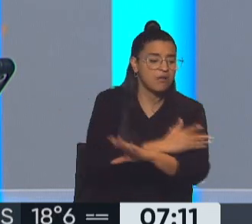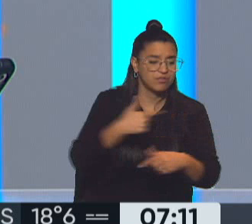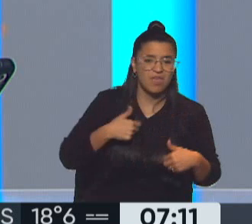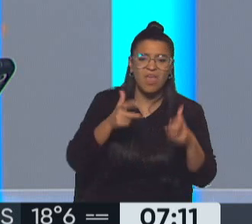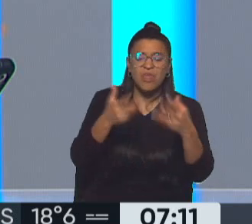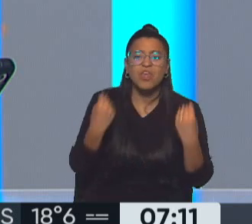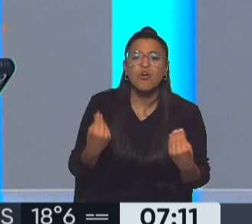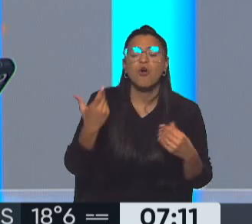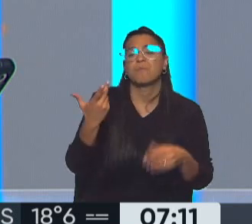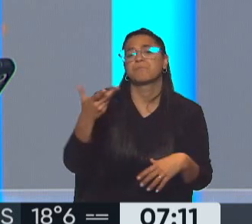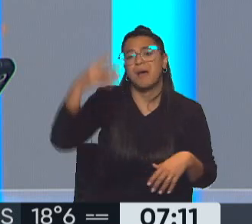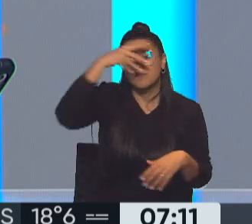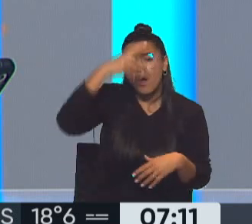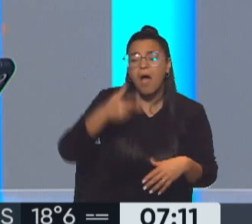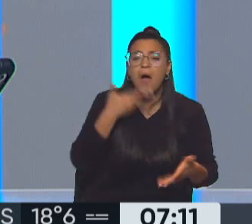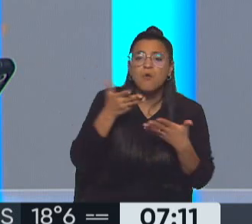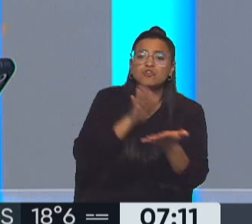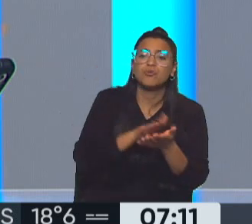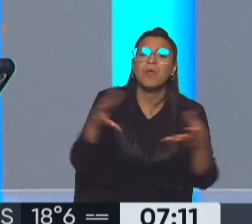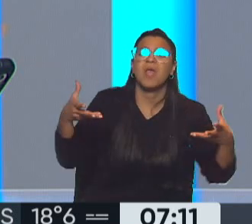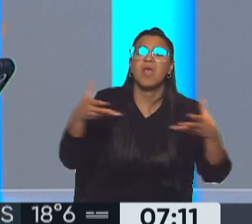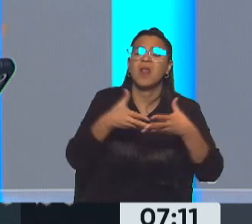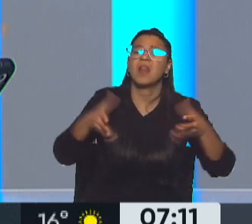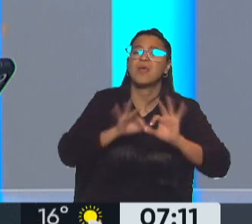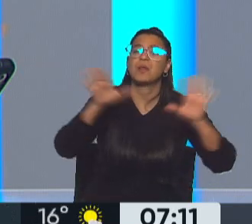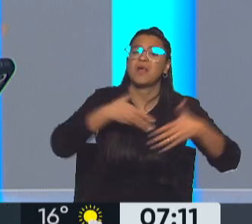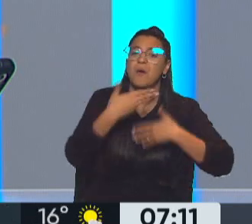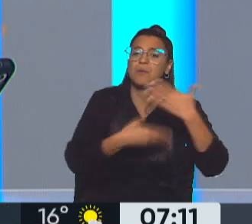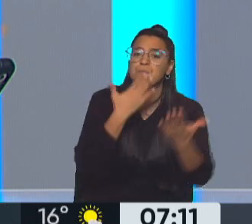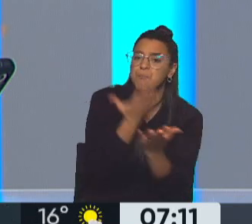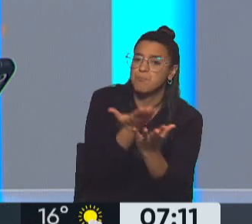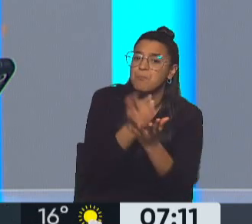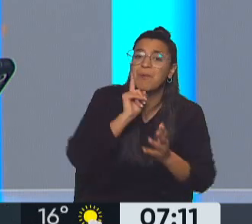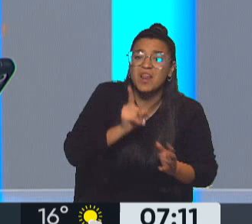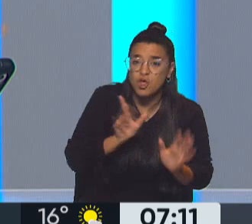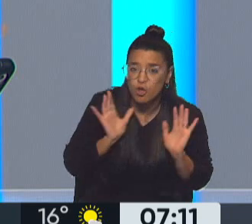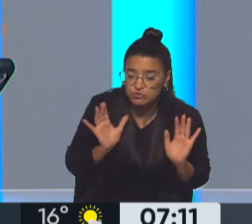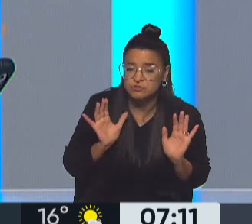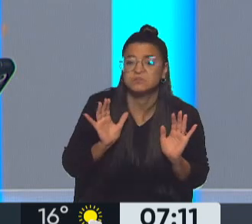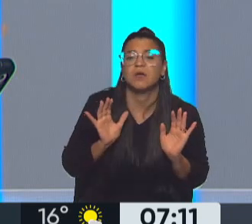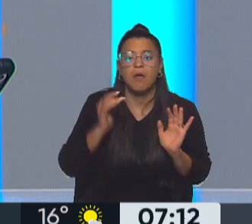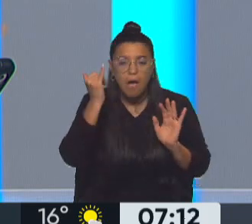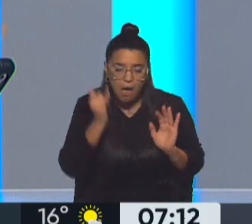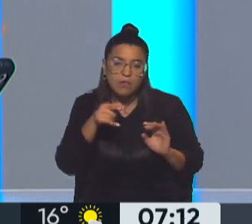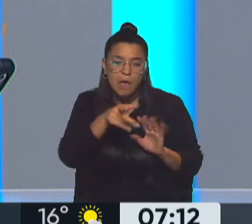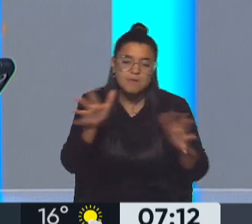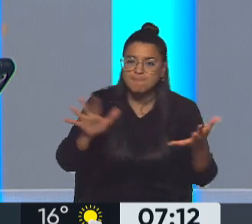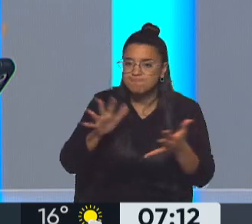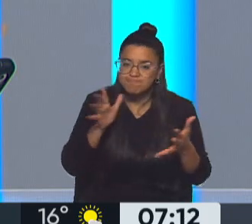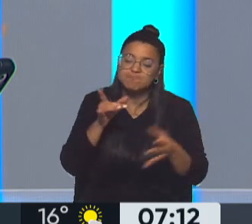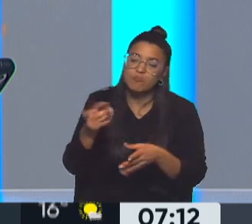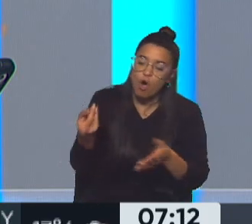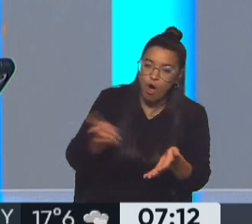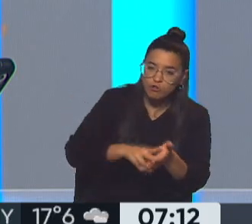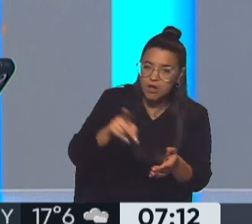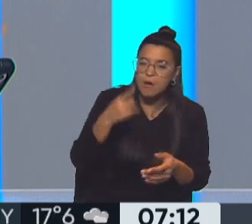antes Patricia Bullrich, cuando habló de La Libertad Avanza como una propuesta peligrosa. Apareció ahí un matiz, vuelve a